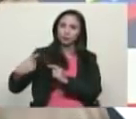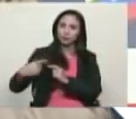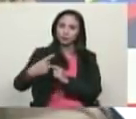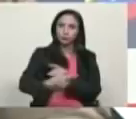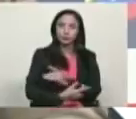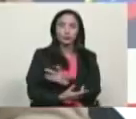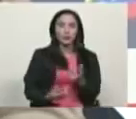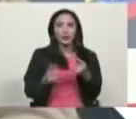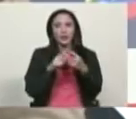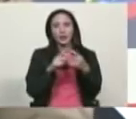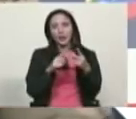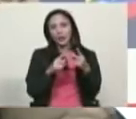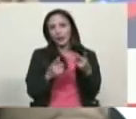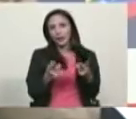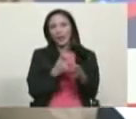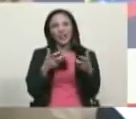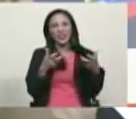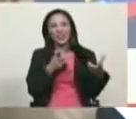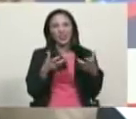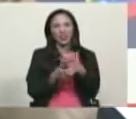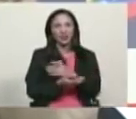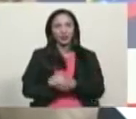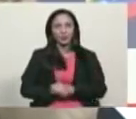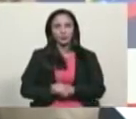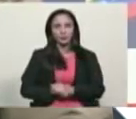La guerra federal